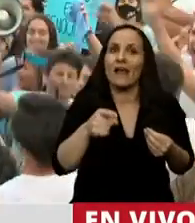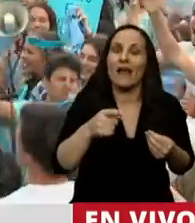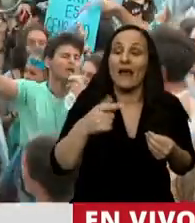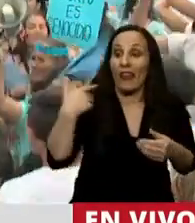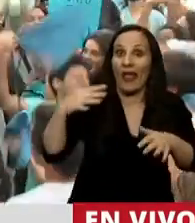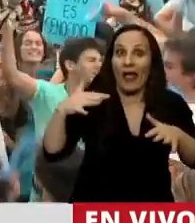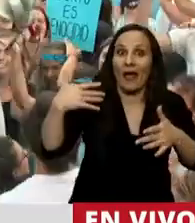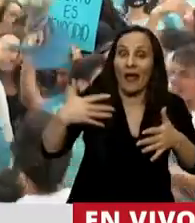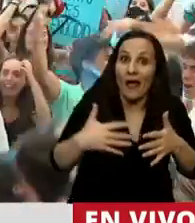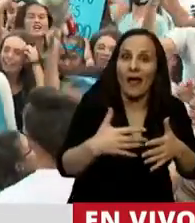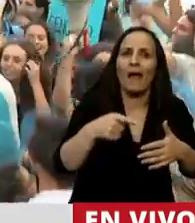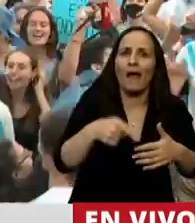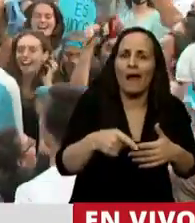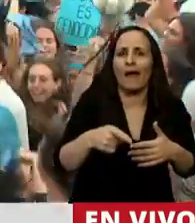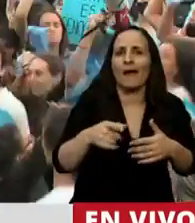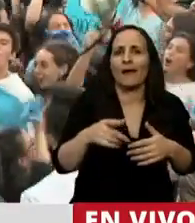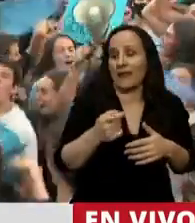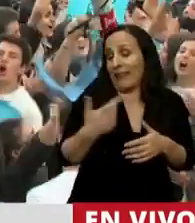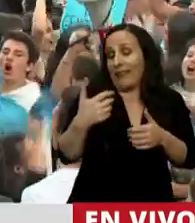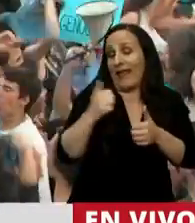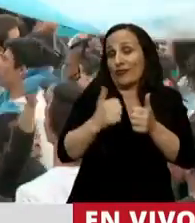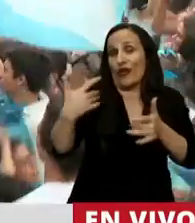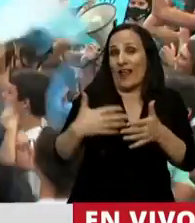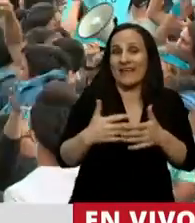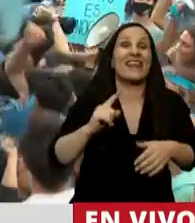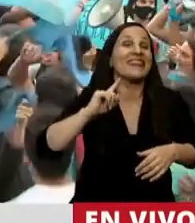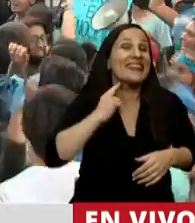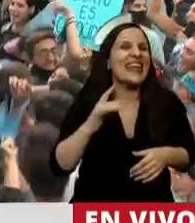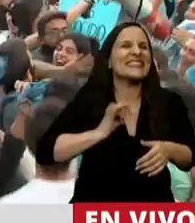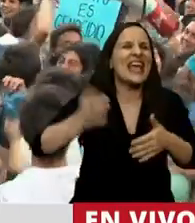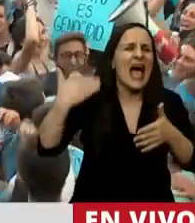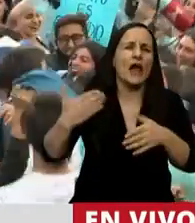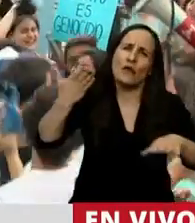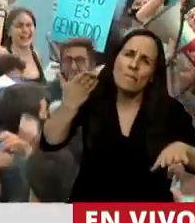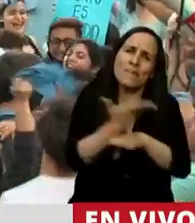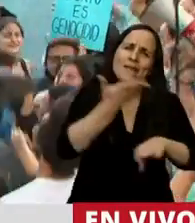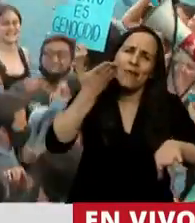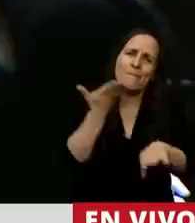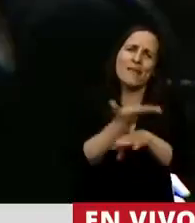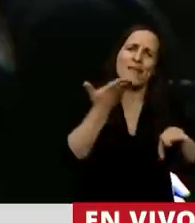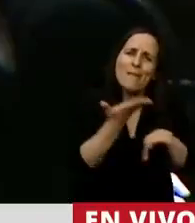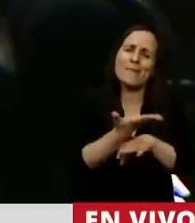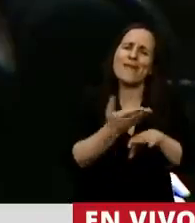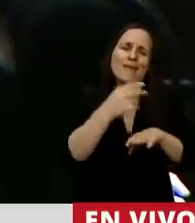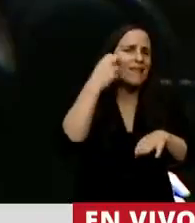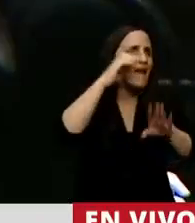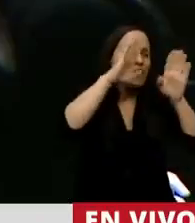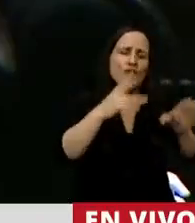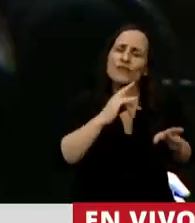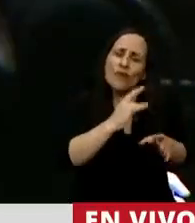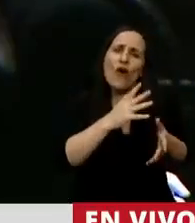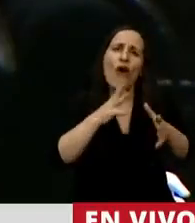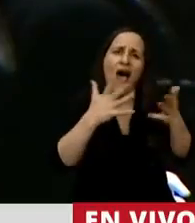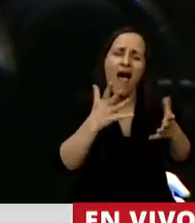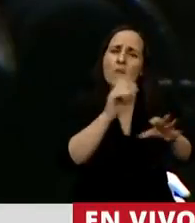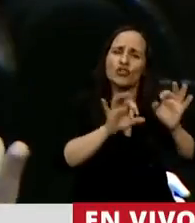viene ocurriendo en la historia reciente en la Argentina. Hace 13 años le viene pidiendo a este Congreso que trate un proyecto de ley.